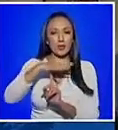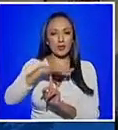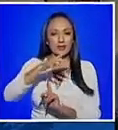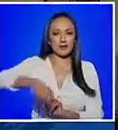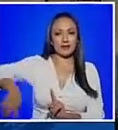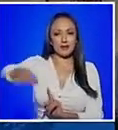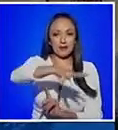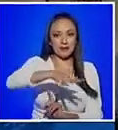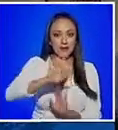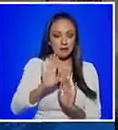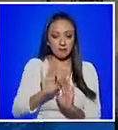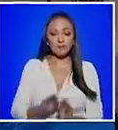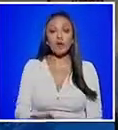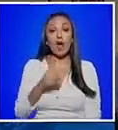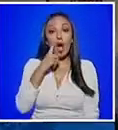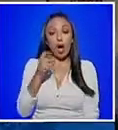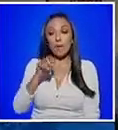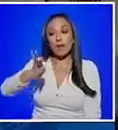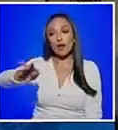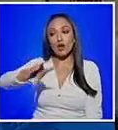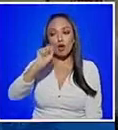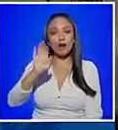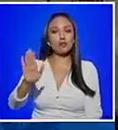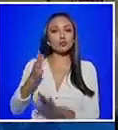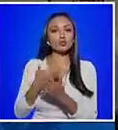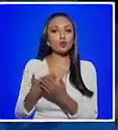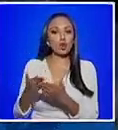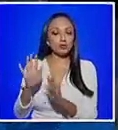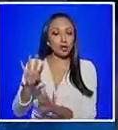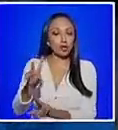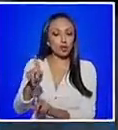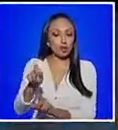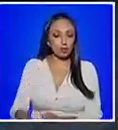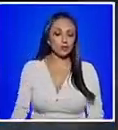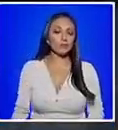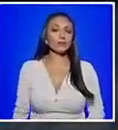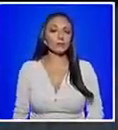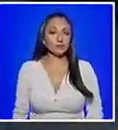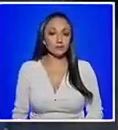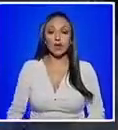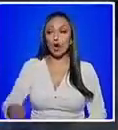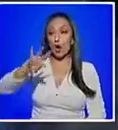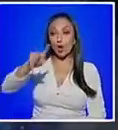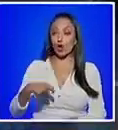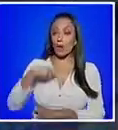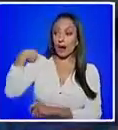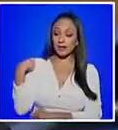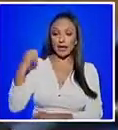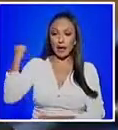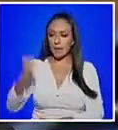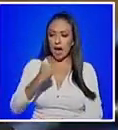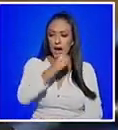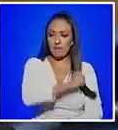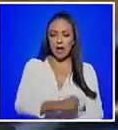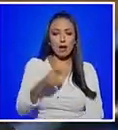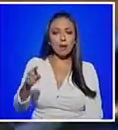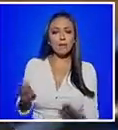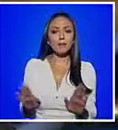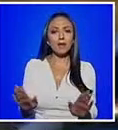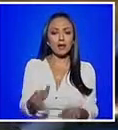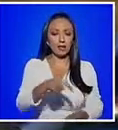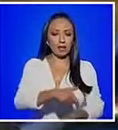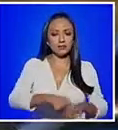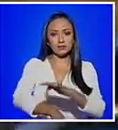hecho ocurrió cuando un hombre le robó sus pertenencias. Que por robarle la cartera le apuñala las dos piernas a la chica. Y vimos a una